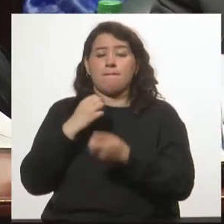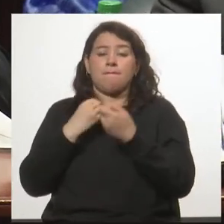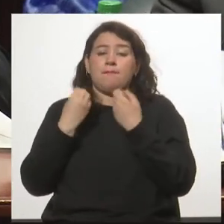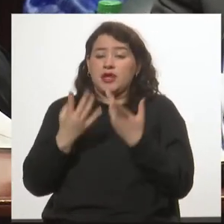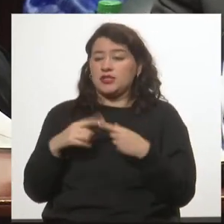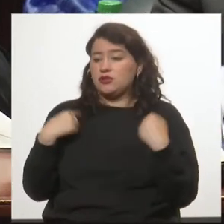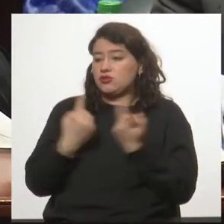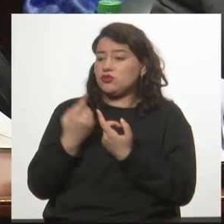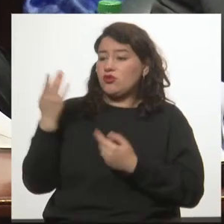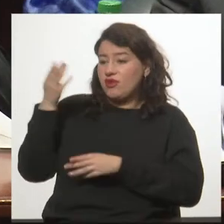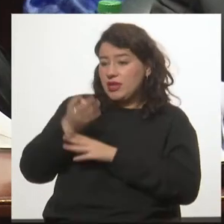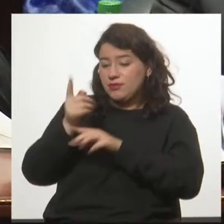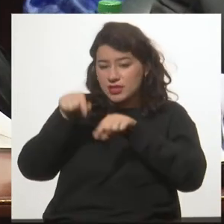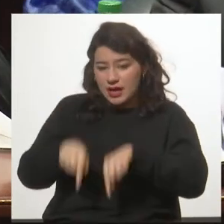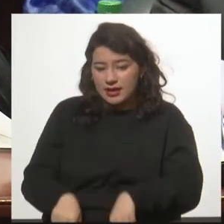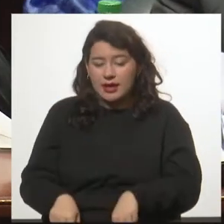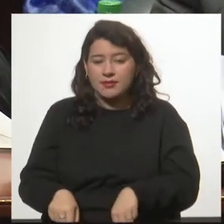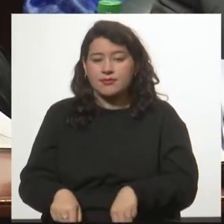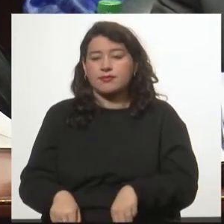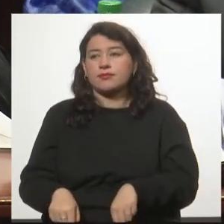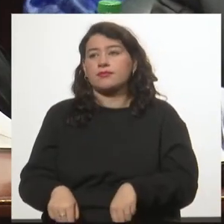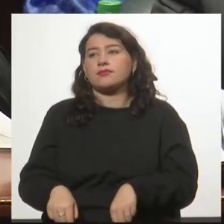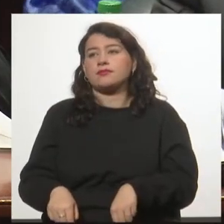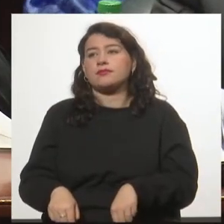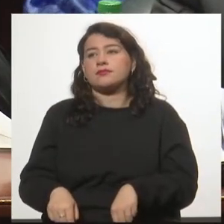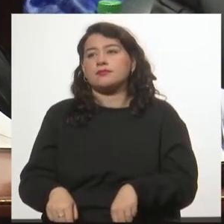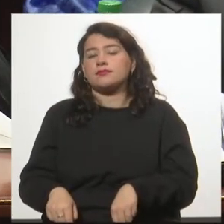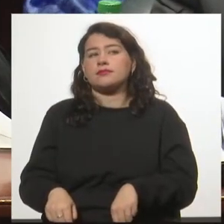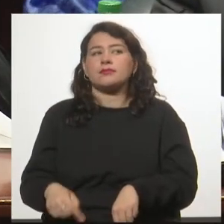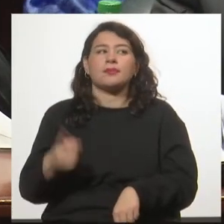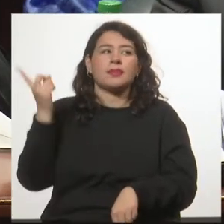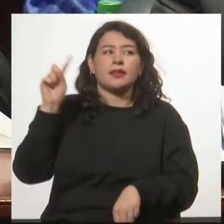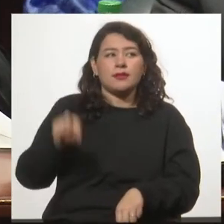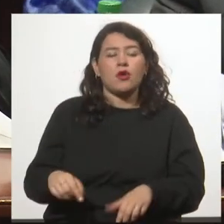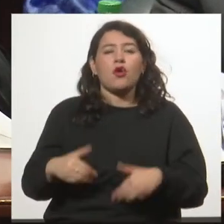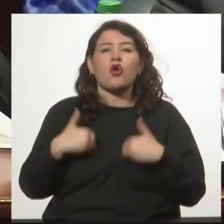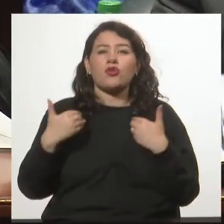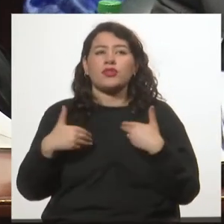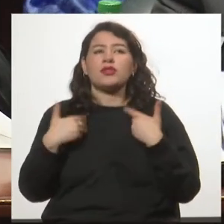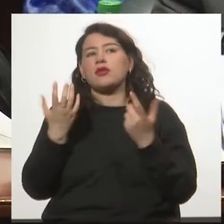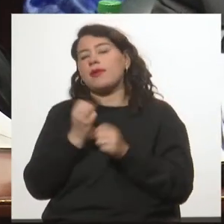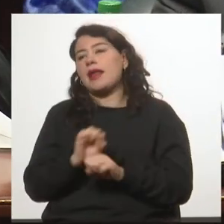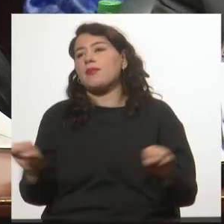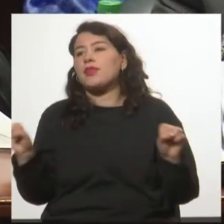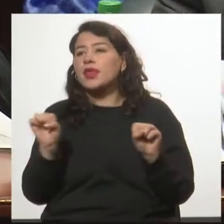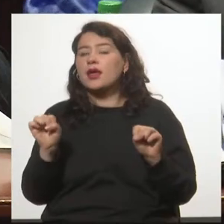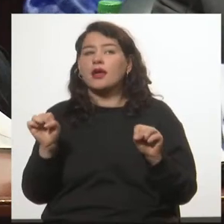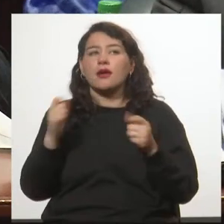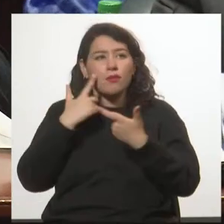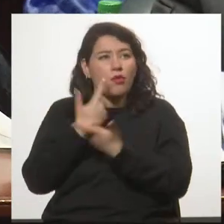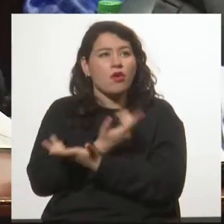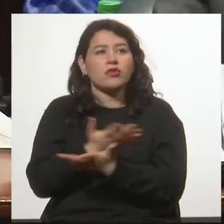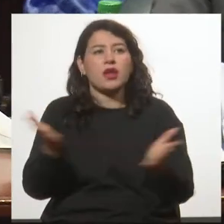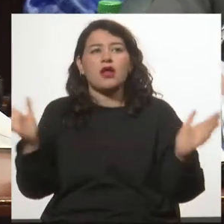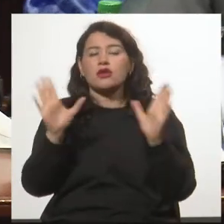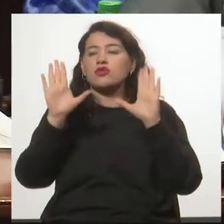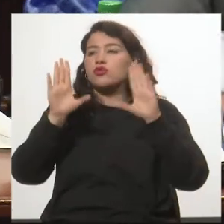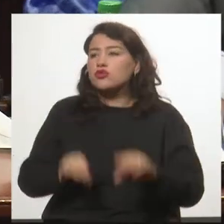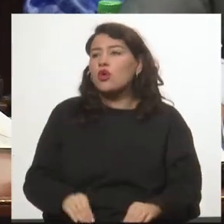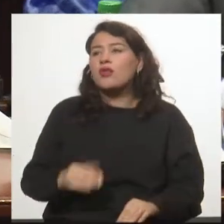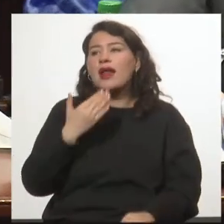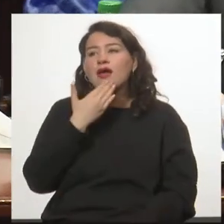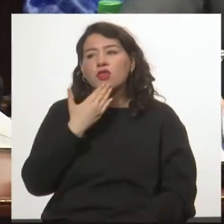aquí concurrimos yo diría con alegría para poder echar luz sobre todos estos interrogantes